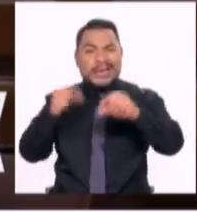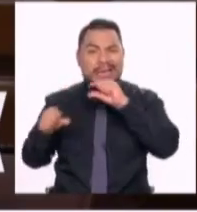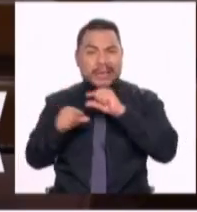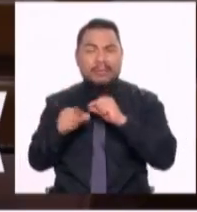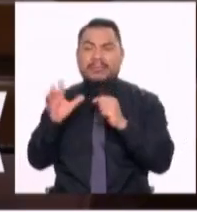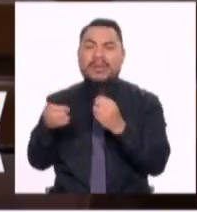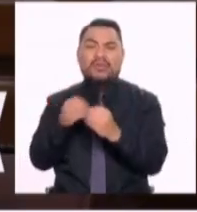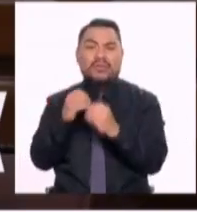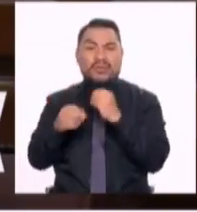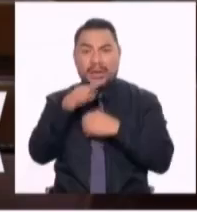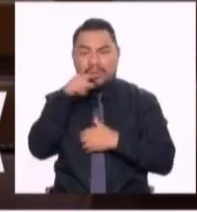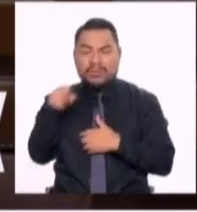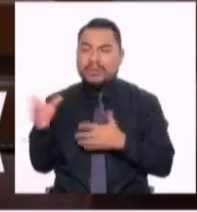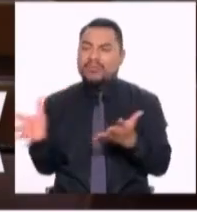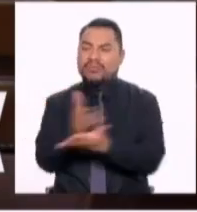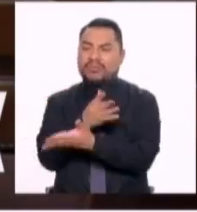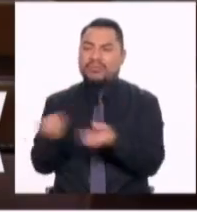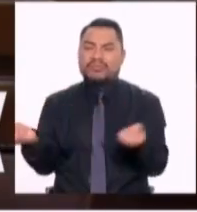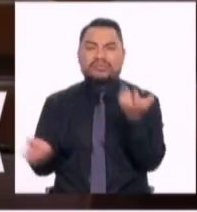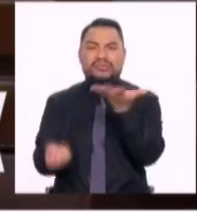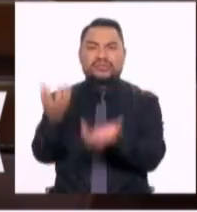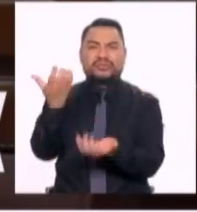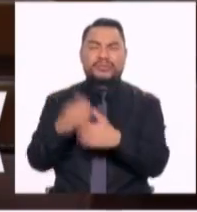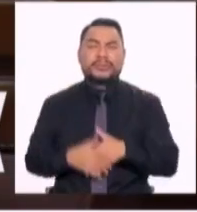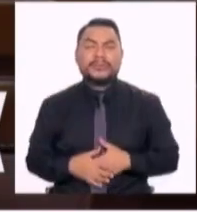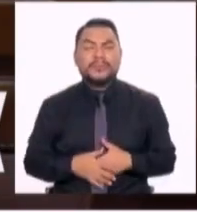hipocresía y es un cinismo